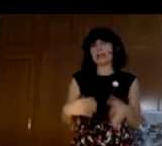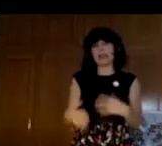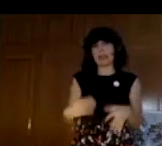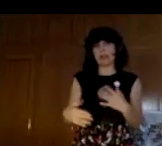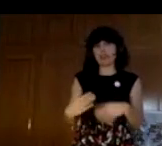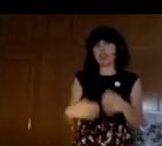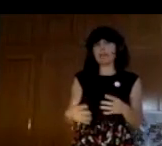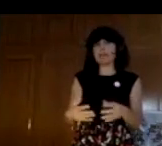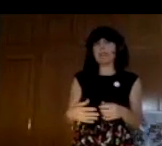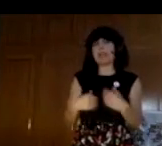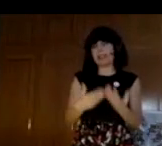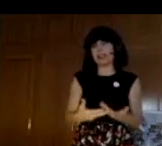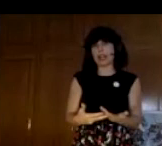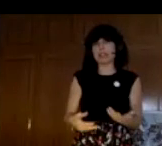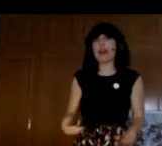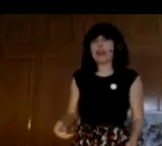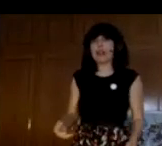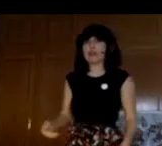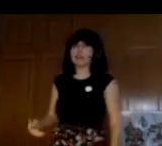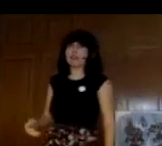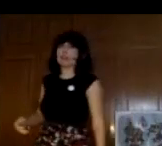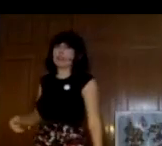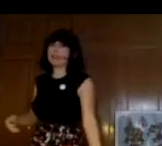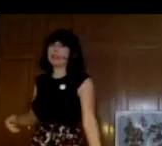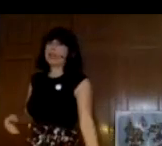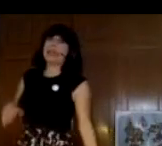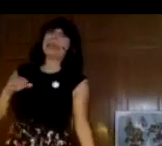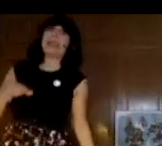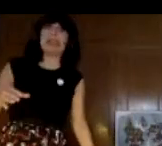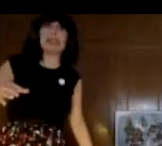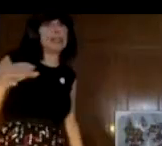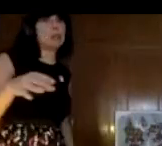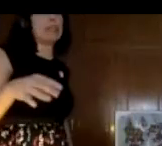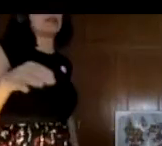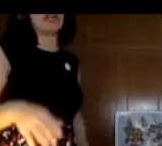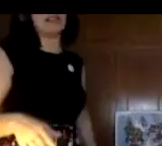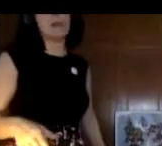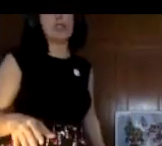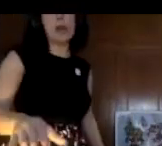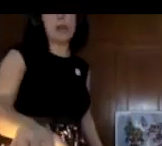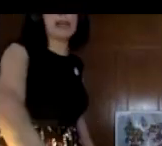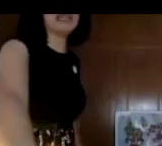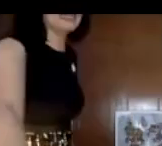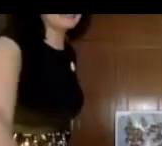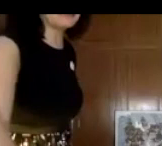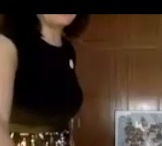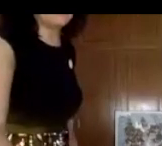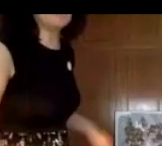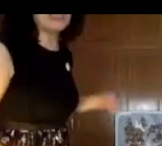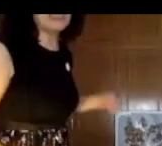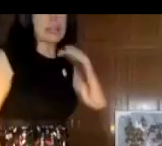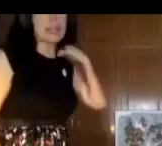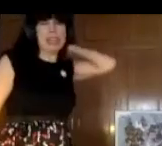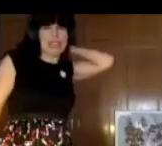sirven, son herramientas adicionales. Yo ahora os voy a explicar qué reglas y qué herramientas utilizamos para generar